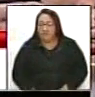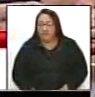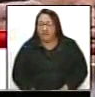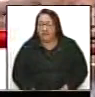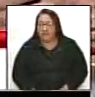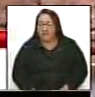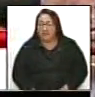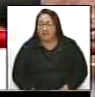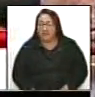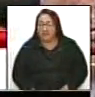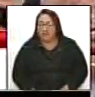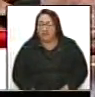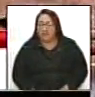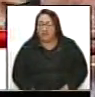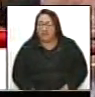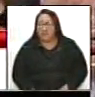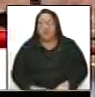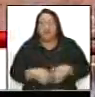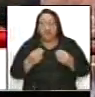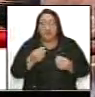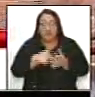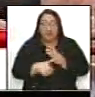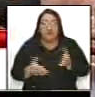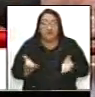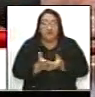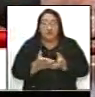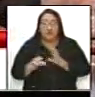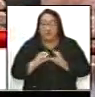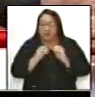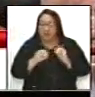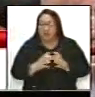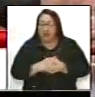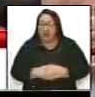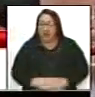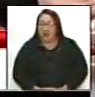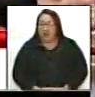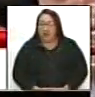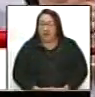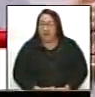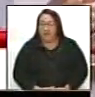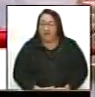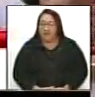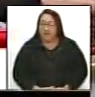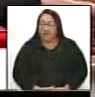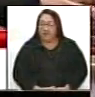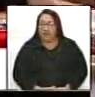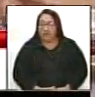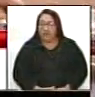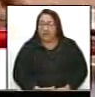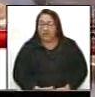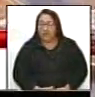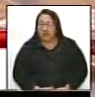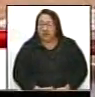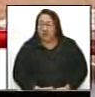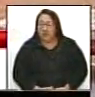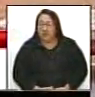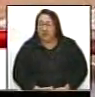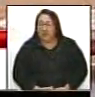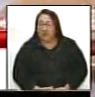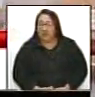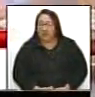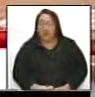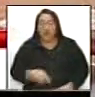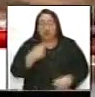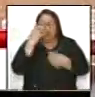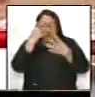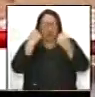¿Por qué? Porque los expedientes que se arman, y esto de varias comisarías, estoy haciendo los retratos de esta mujer completamente desfigurada, ya es una cosa